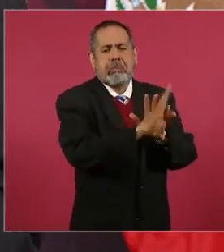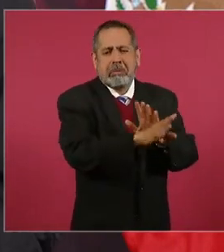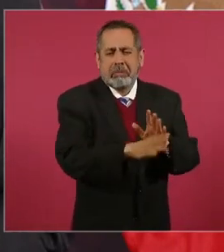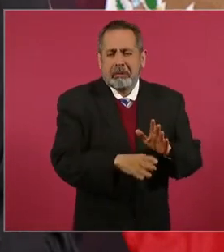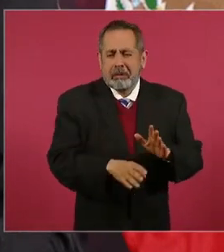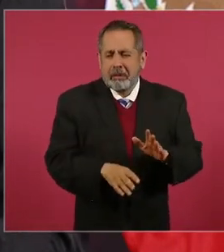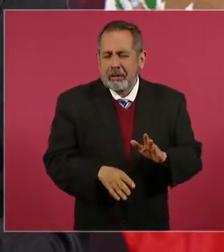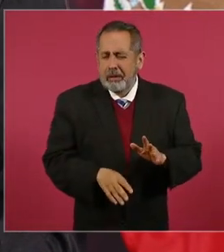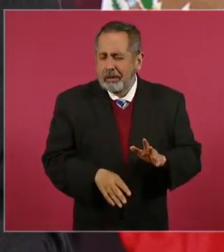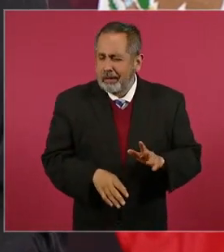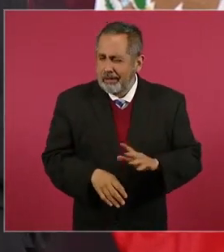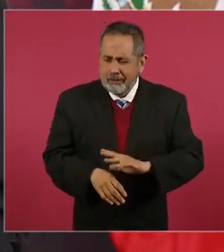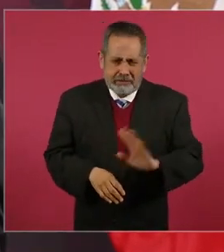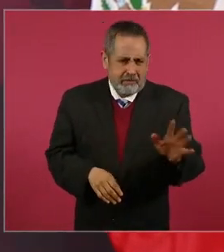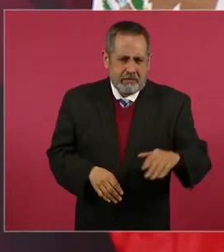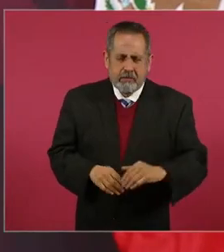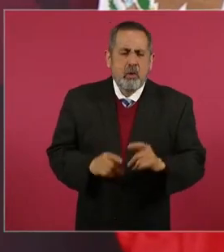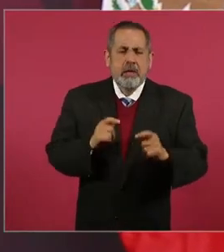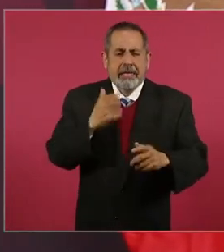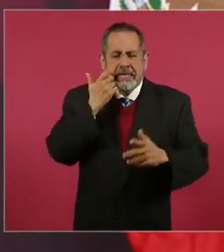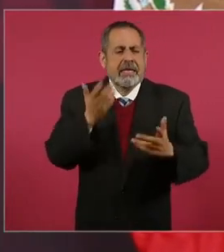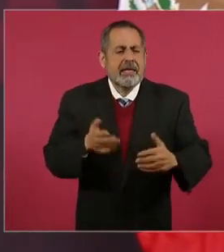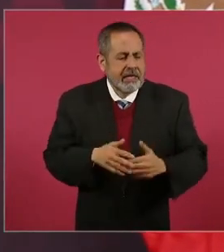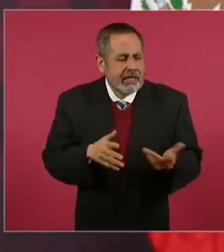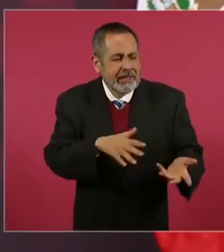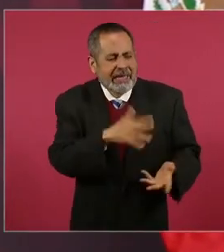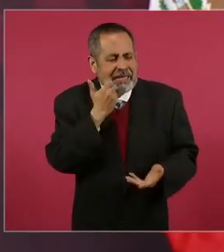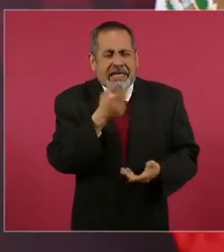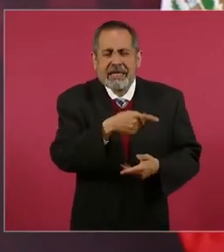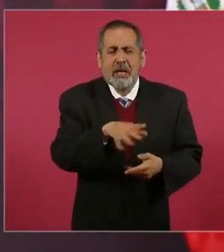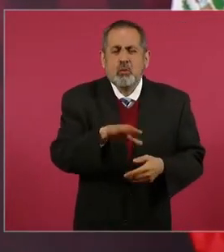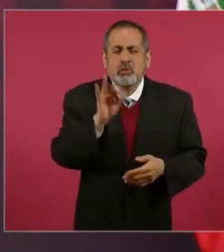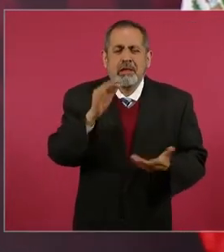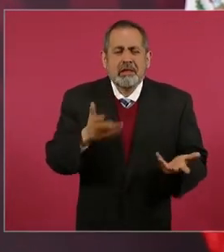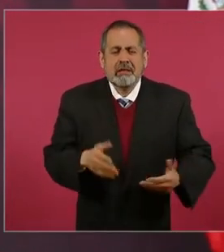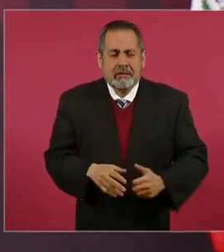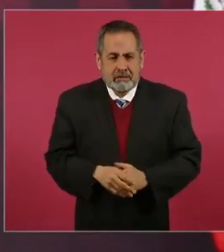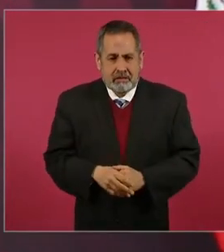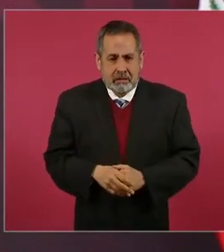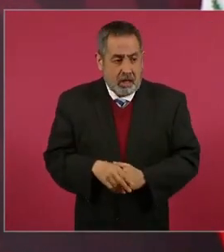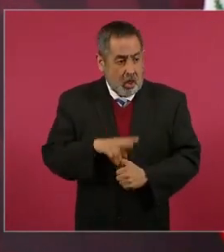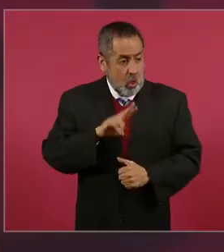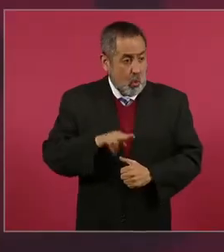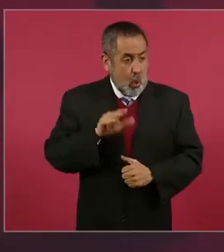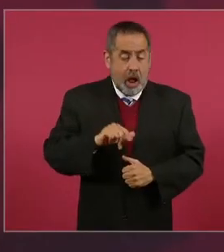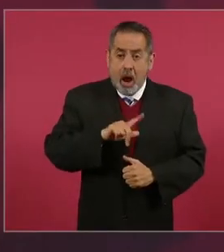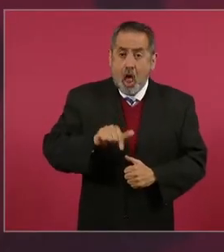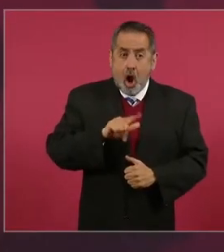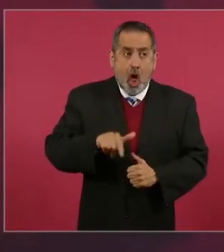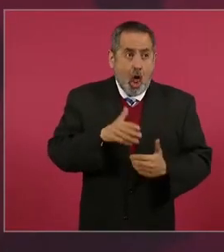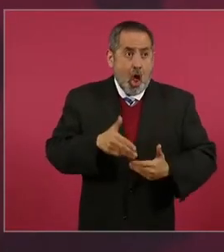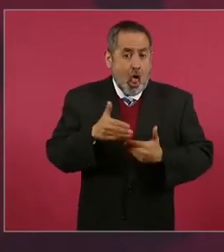Entonces, ¿qué quieren? ¿Qué buscan? ¿Que nunca sepamos nada?